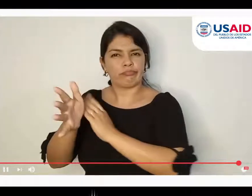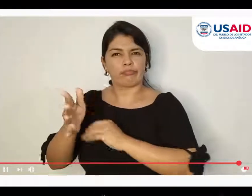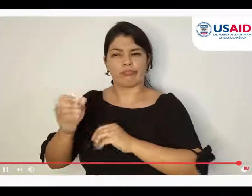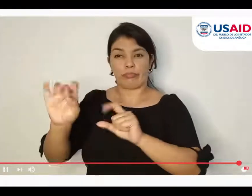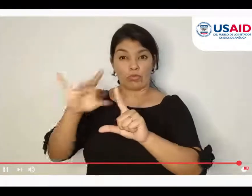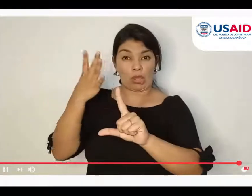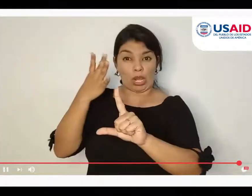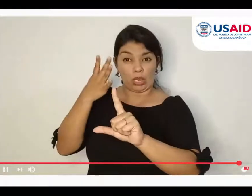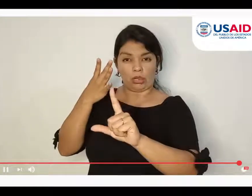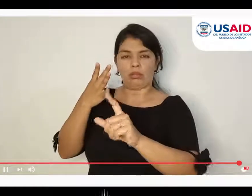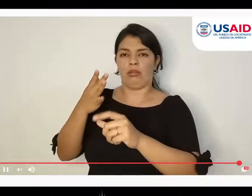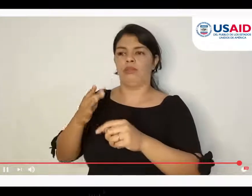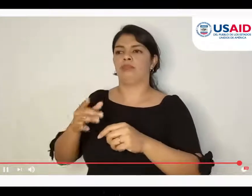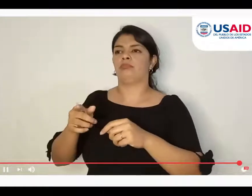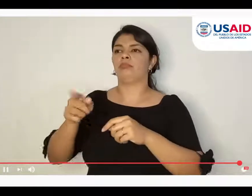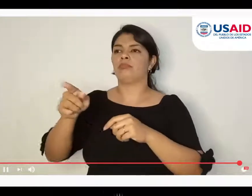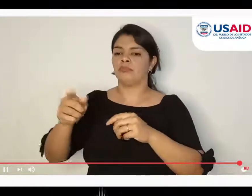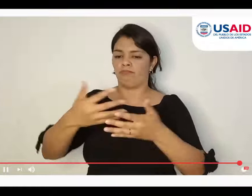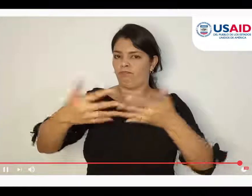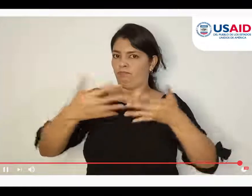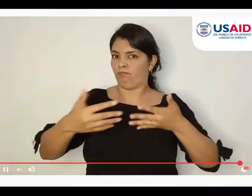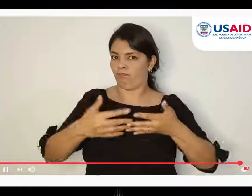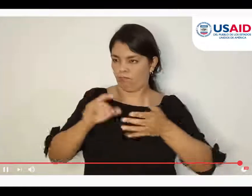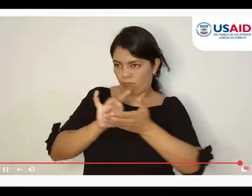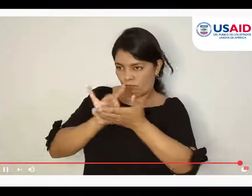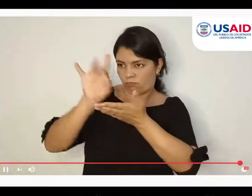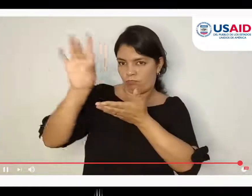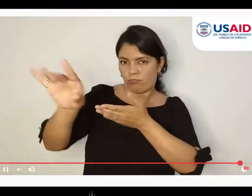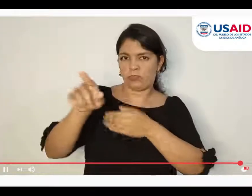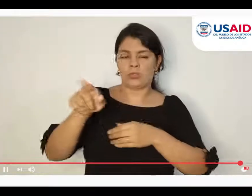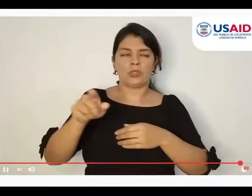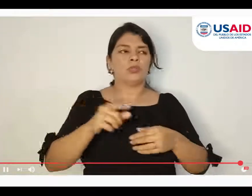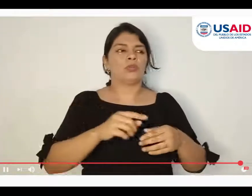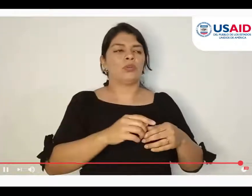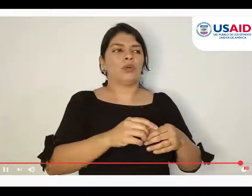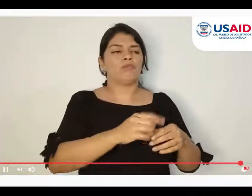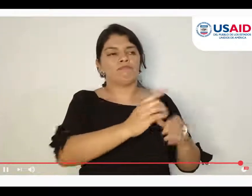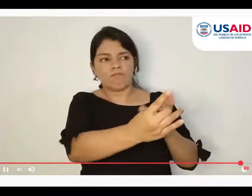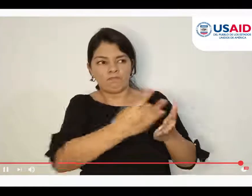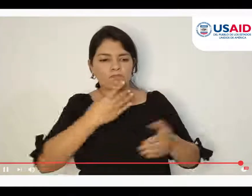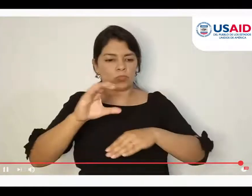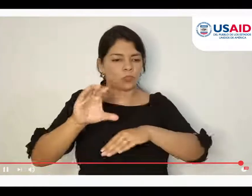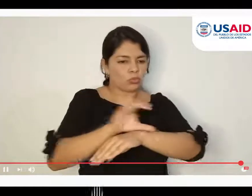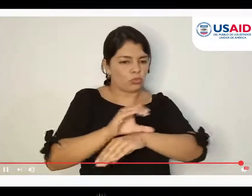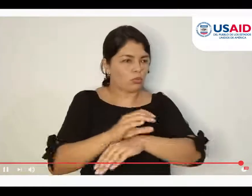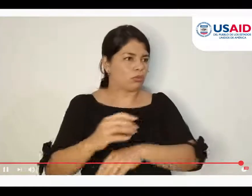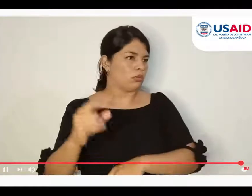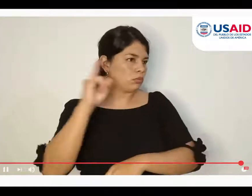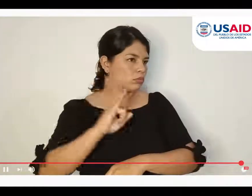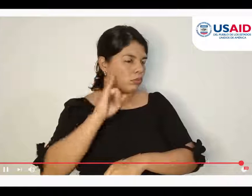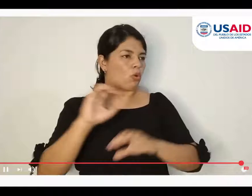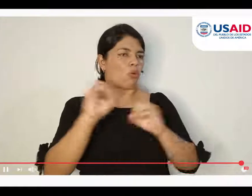por medio virtual son compatibles con los lectores para personas con discapacidad